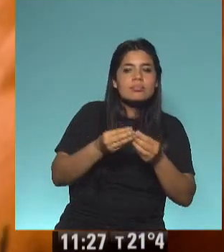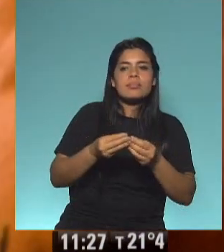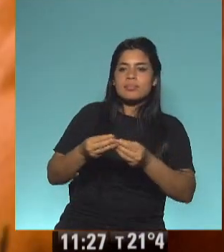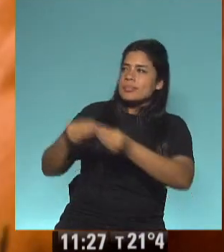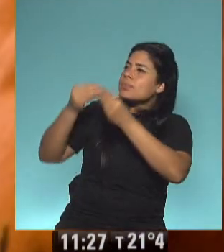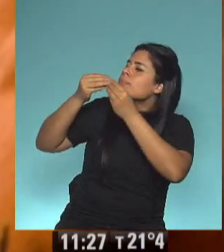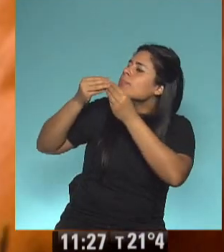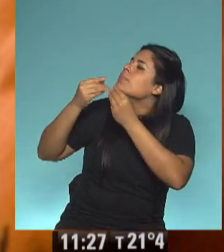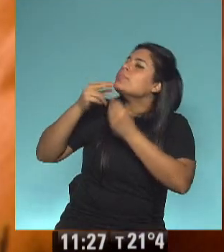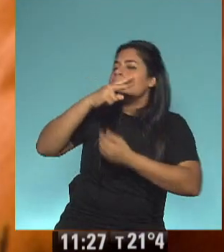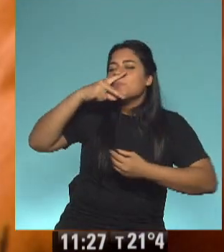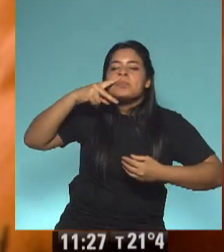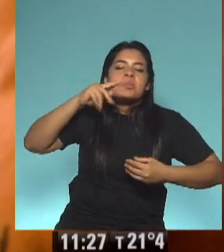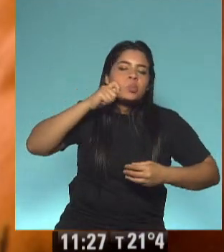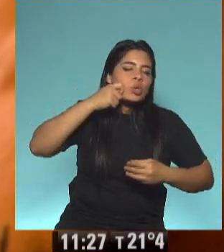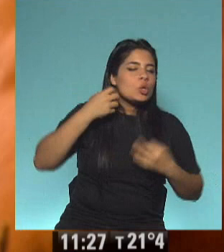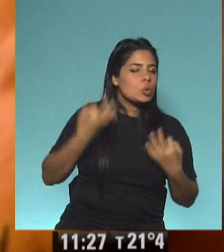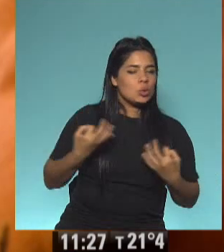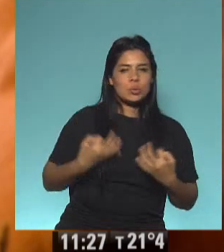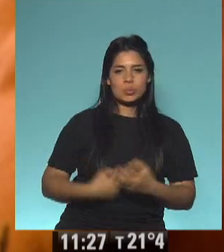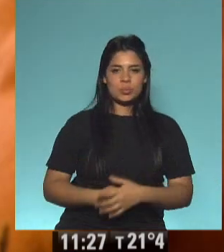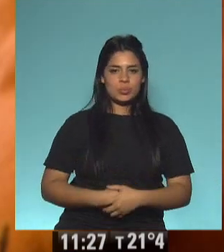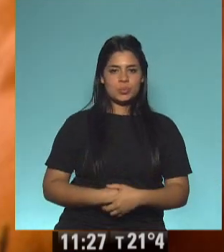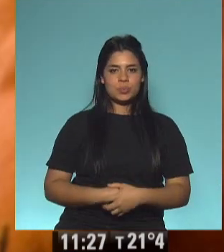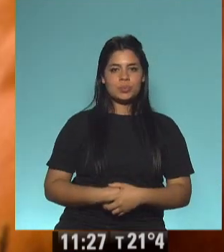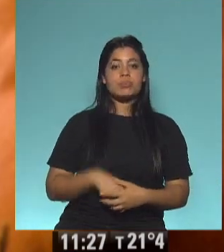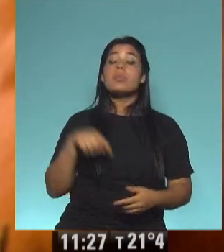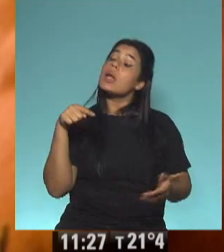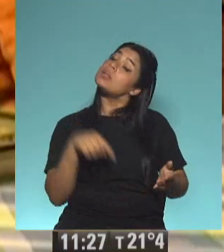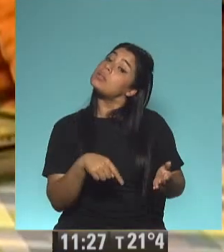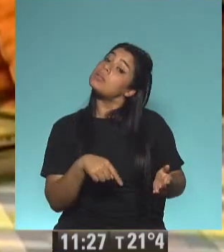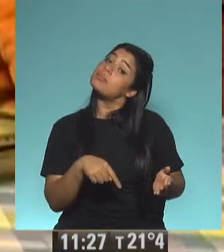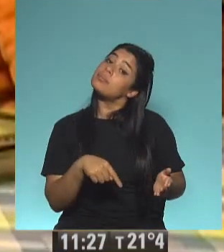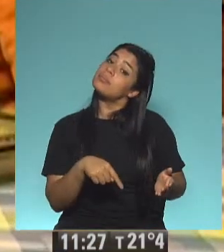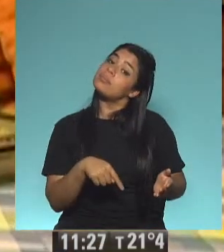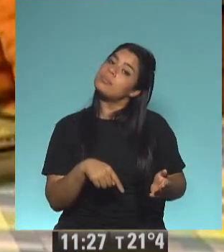Mmm, qué rico. ¿Y este?